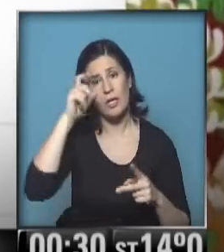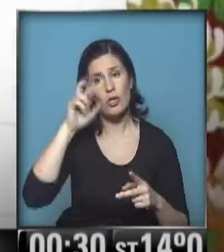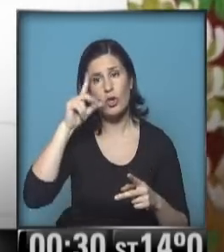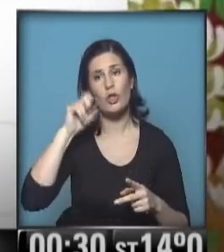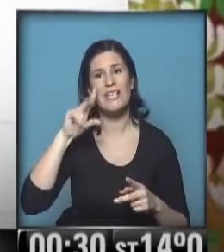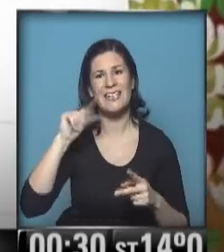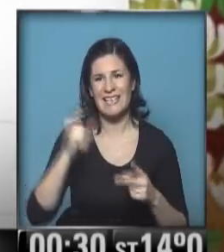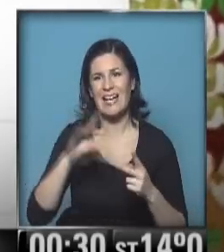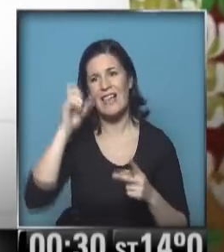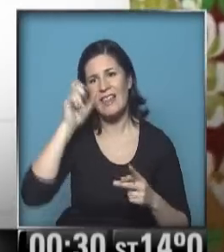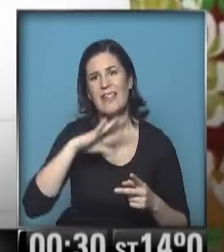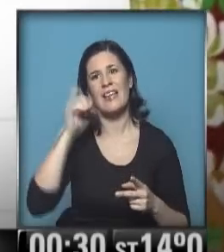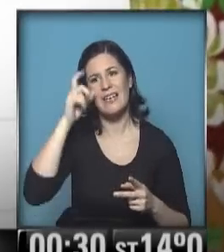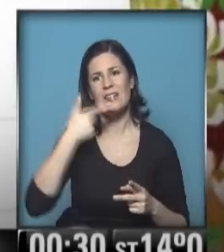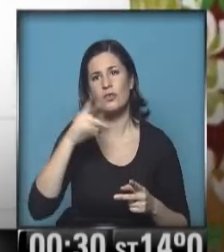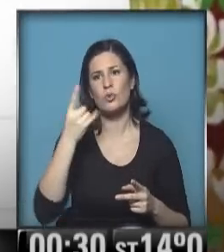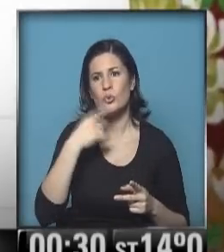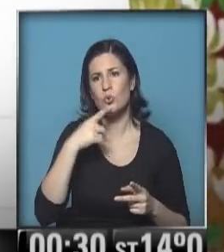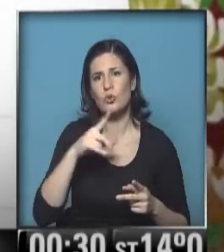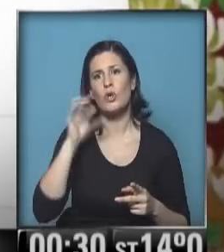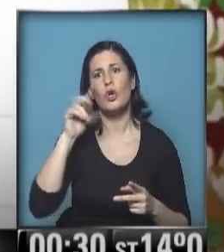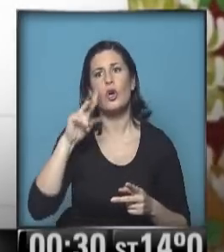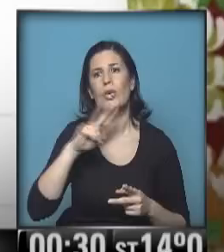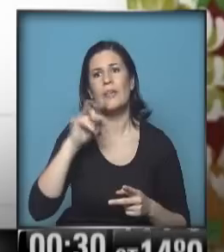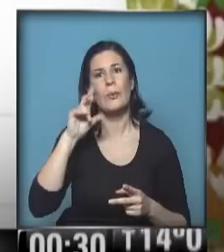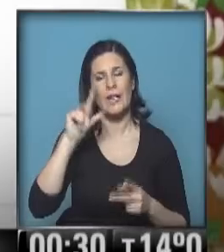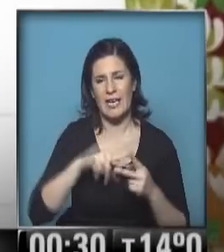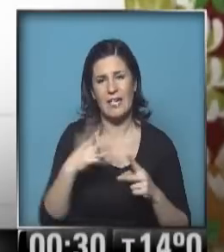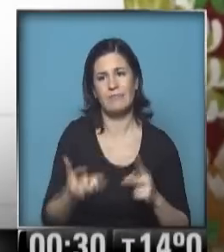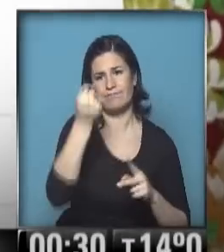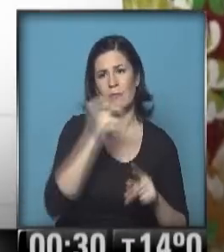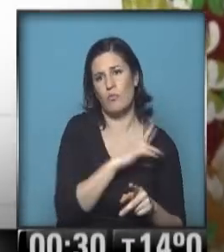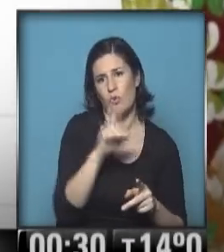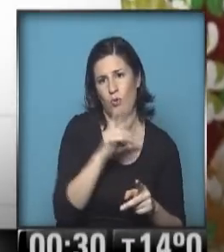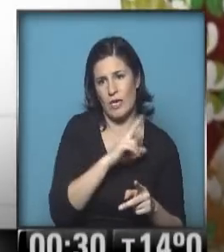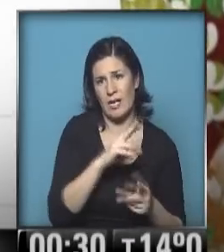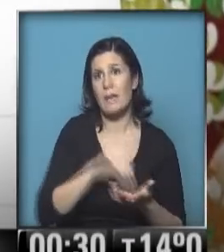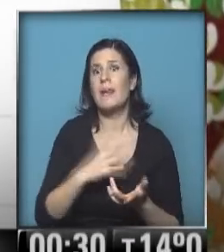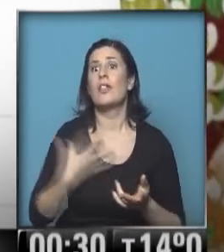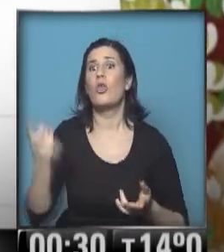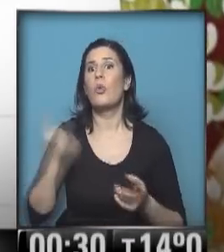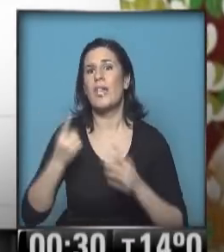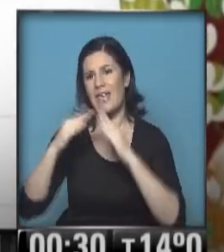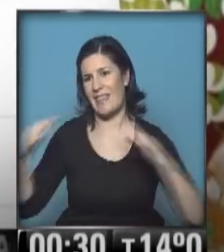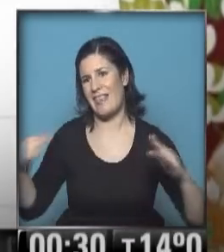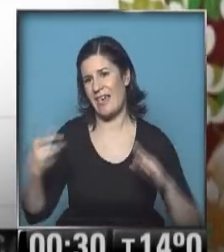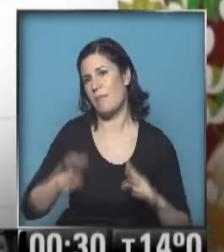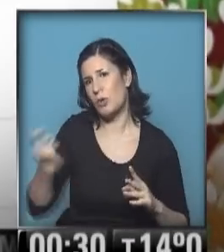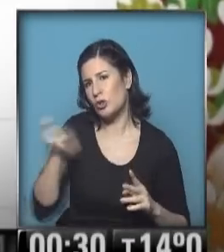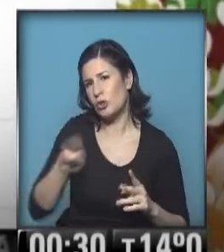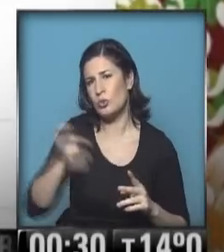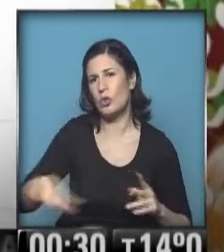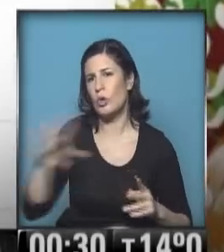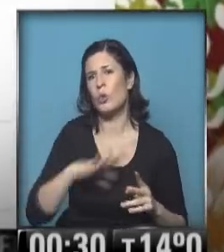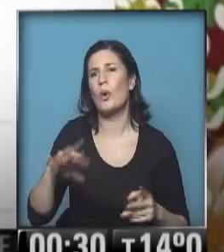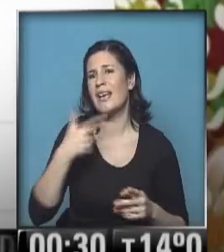quien captó a la víctima e intentó trasladarla a Puerto San Julián, y la dueña de un prostíbulo de esa localidad